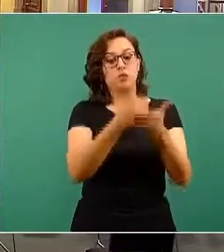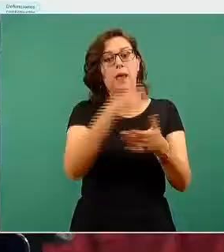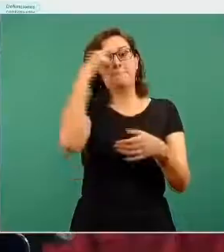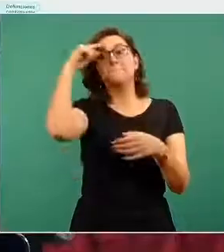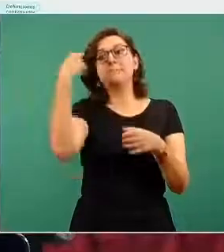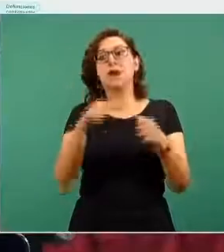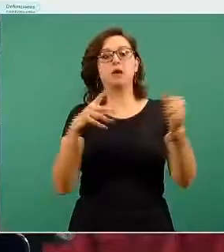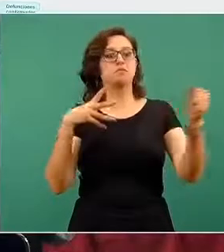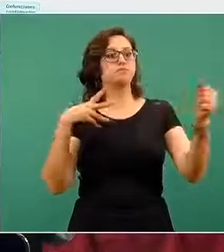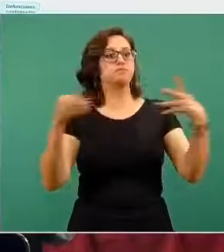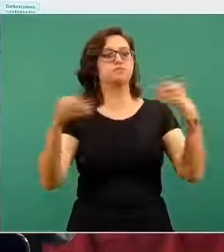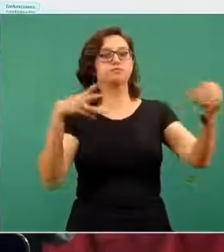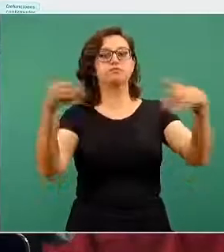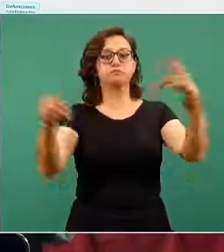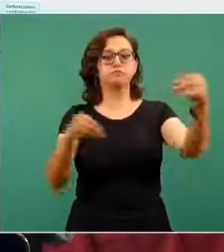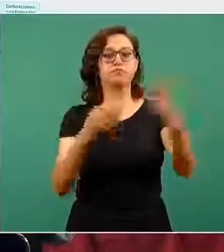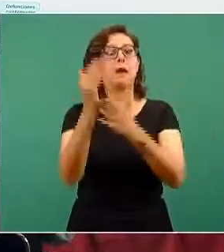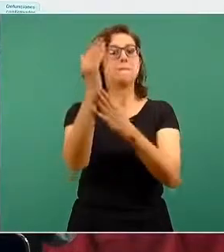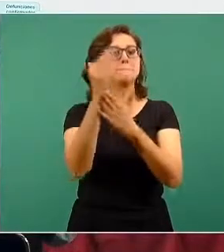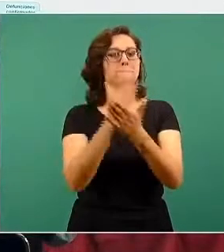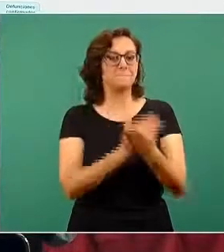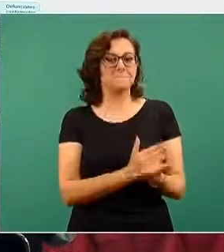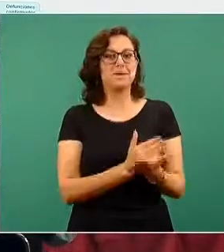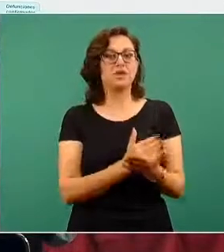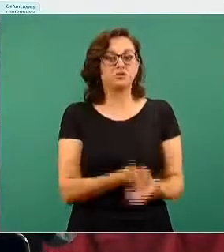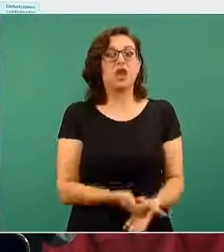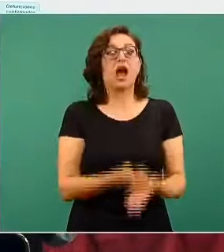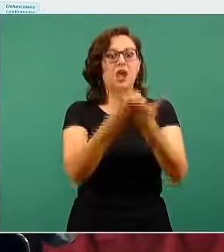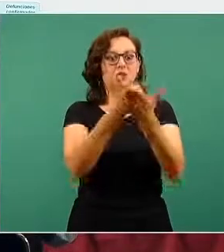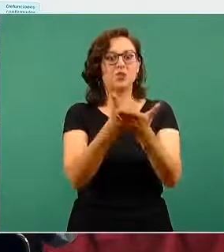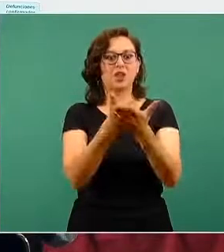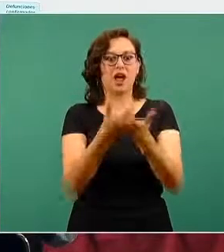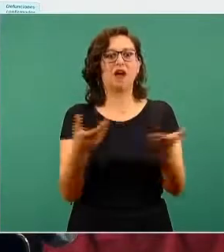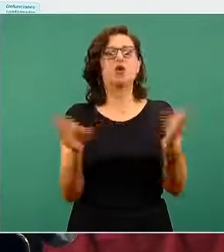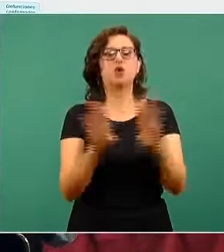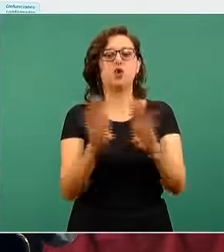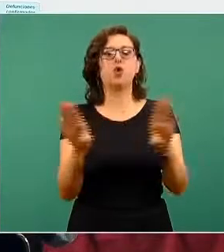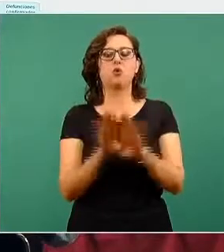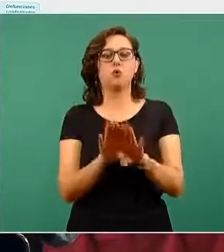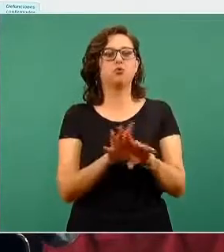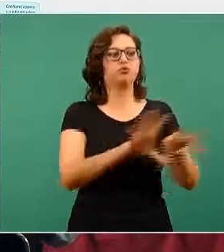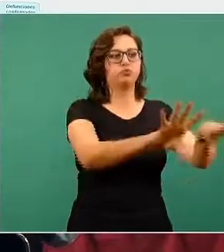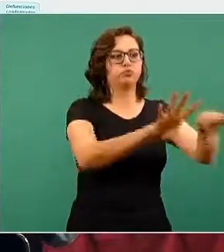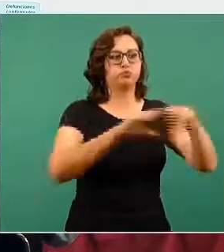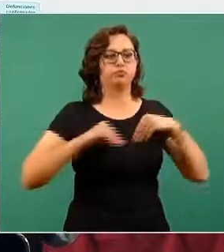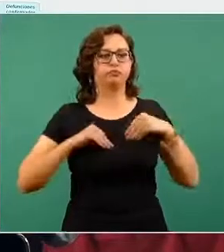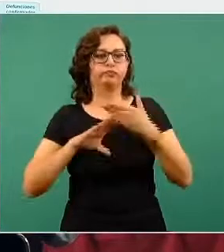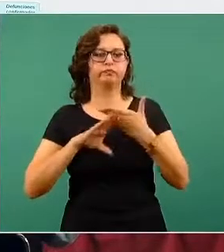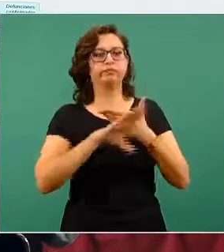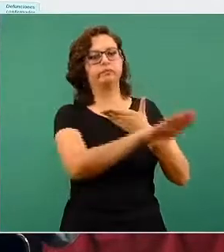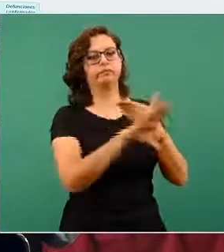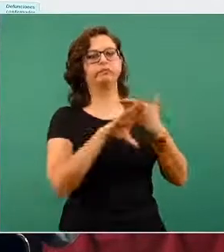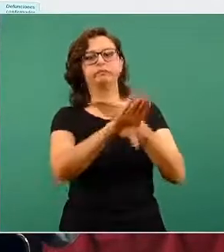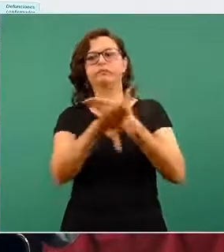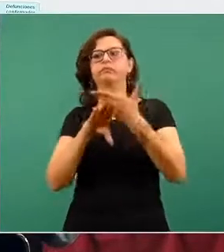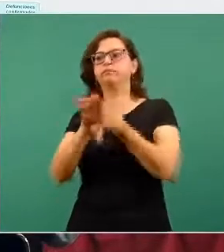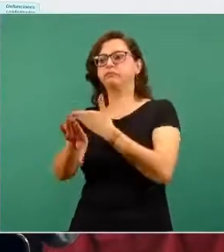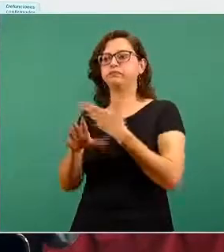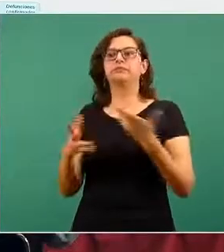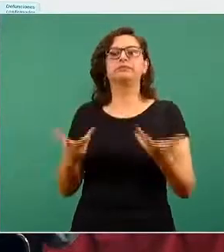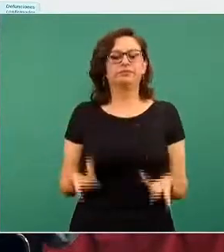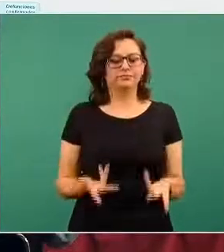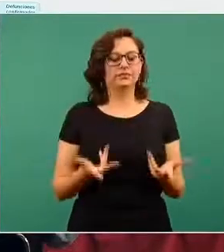transmisión, porque serían personas que en su momento pues disminuirían estos riesgos precisamente tanto de contagiarse y